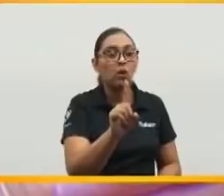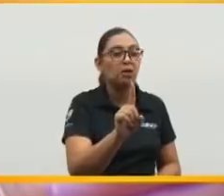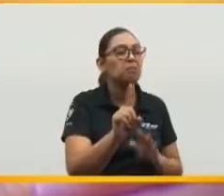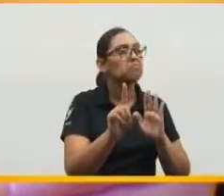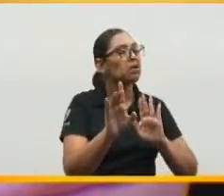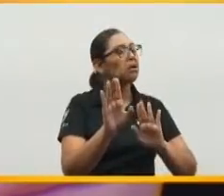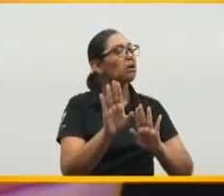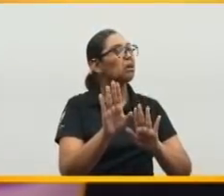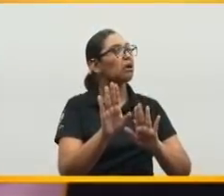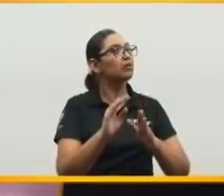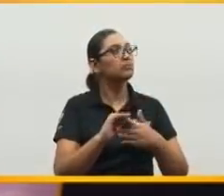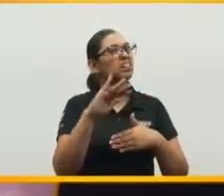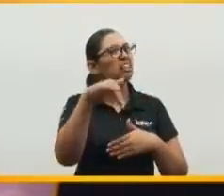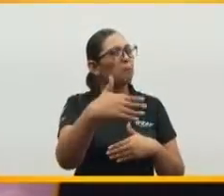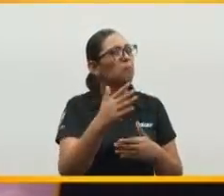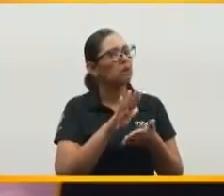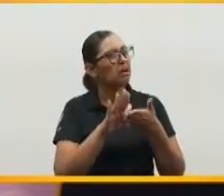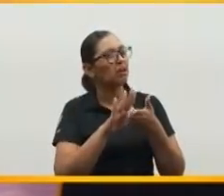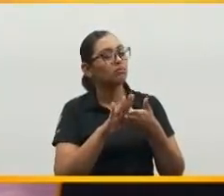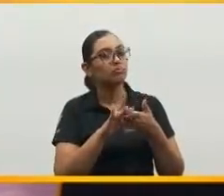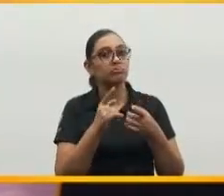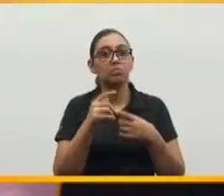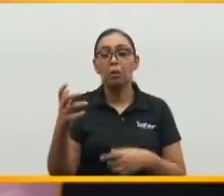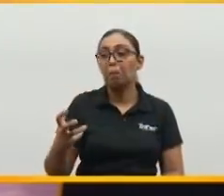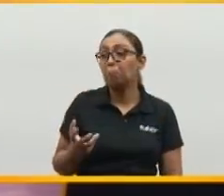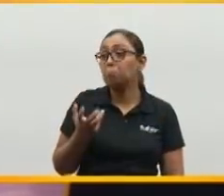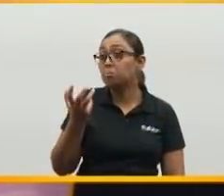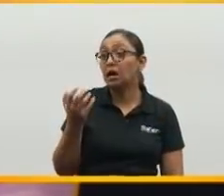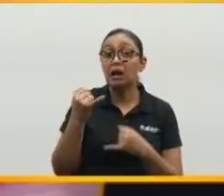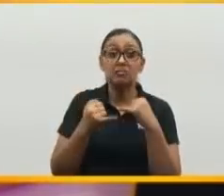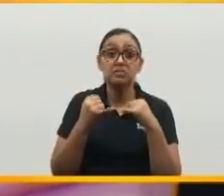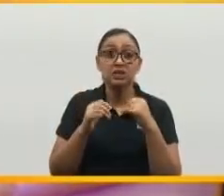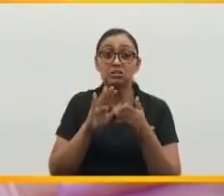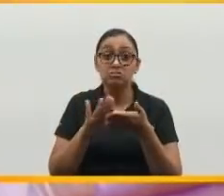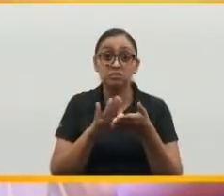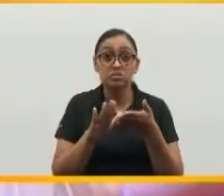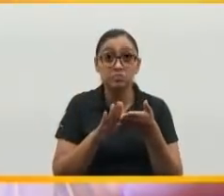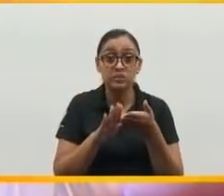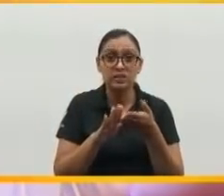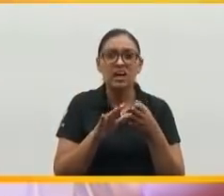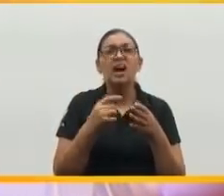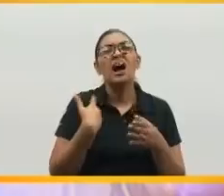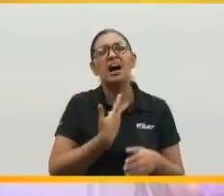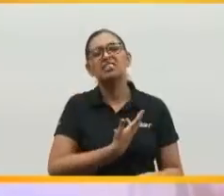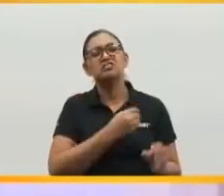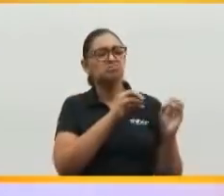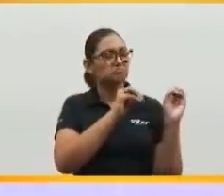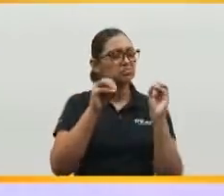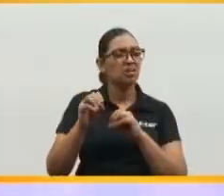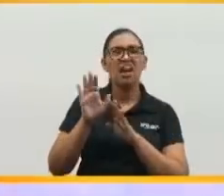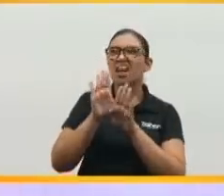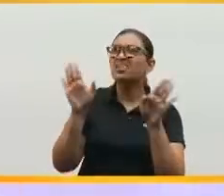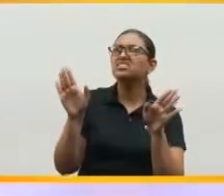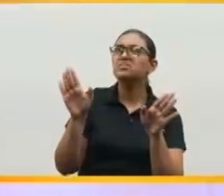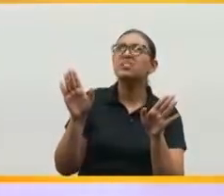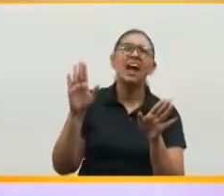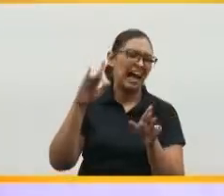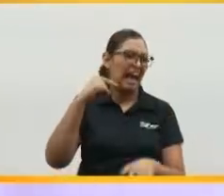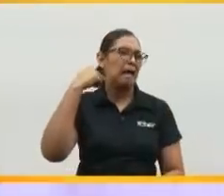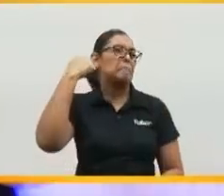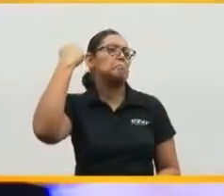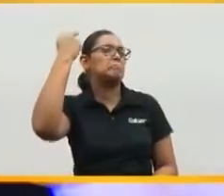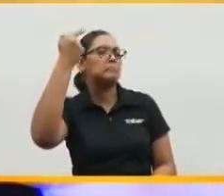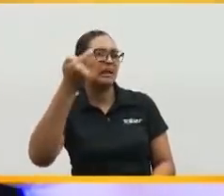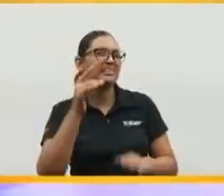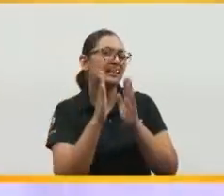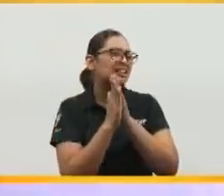Y se quedó con todo menos el pan. Y muchos de nosotros estamos jugando así con Jesús. Ya va a ver, ya mañana lo voy a hacer. No, yo mañana lo acepto,